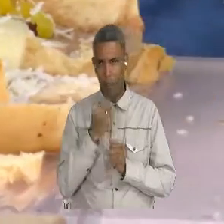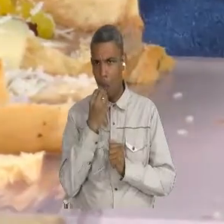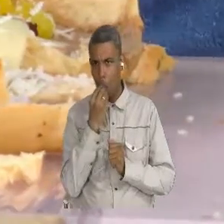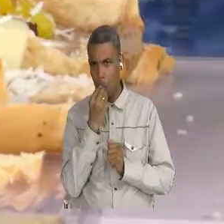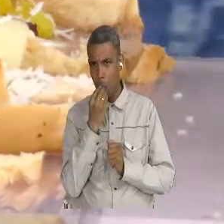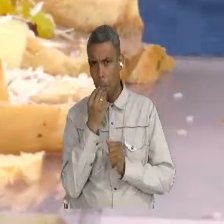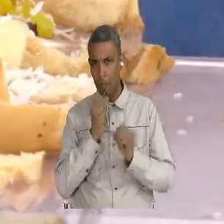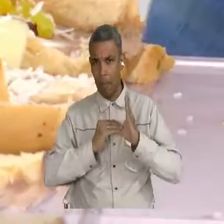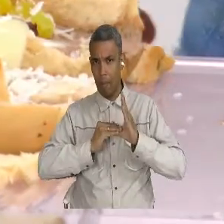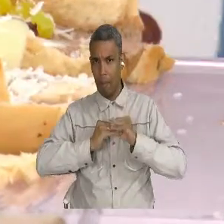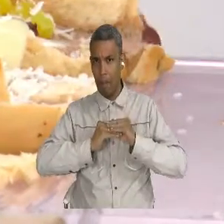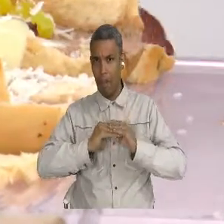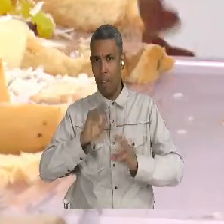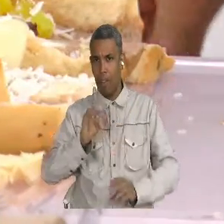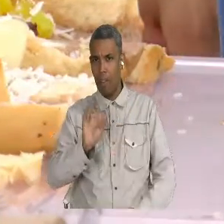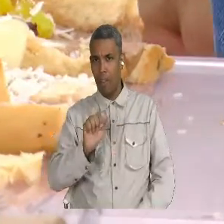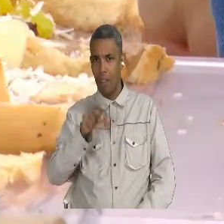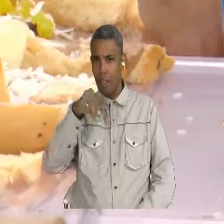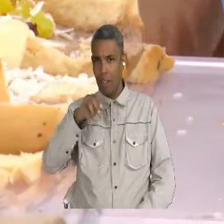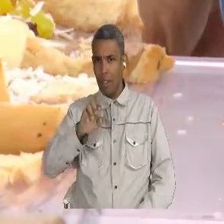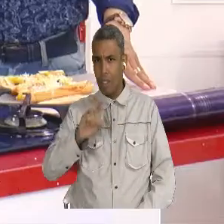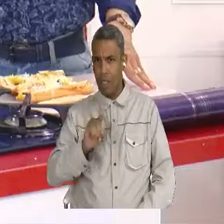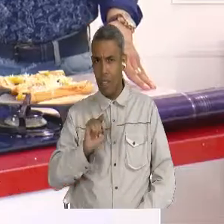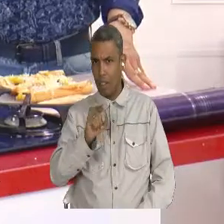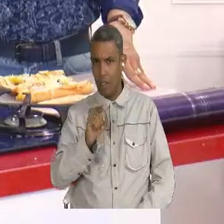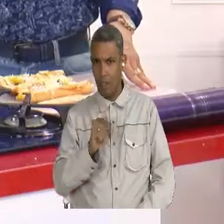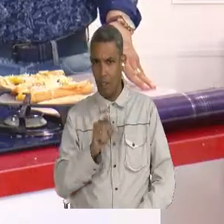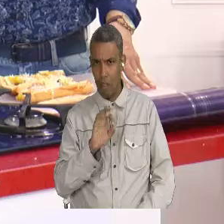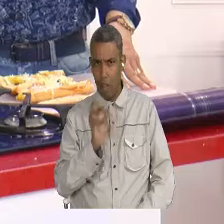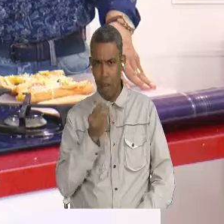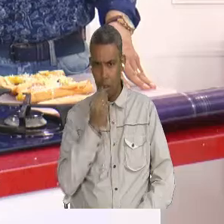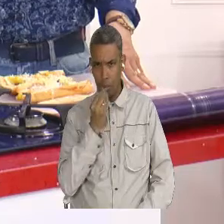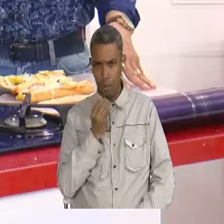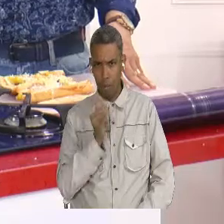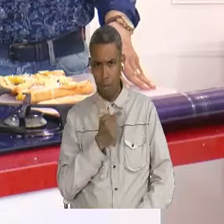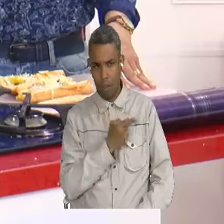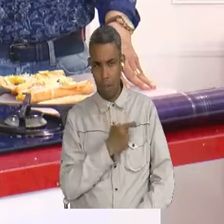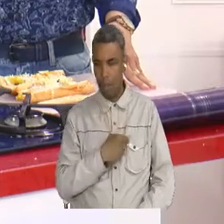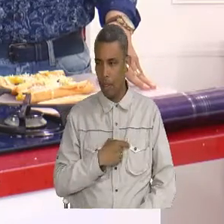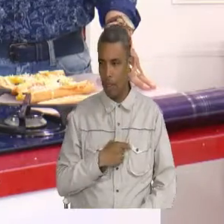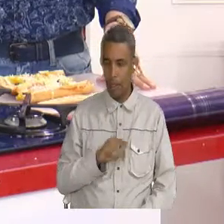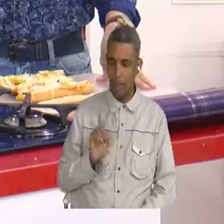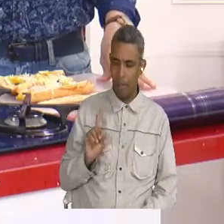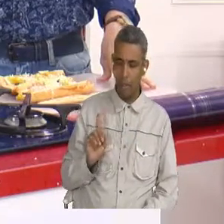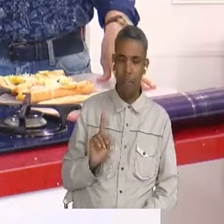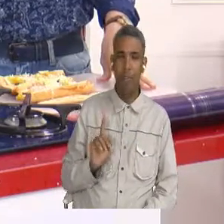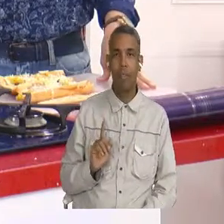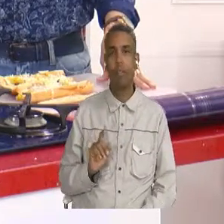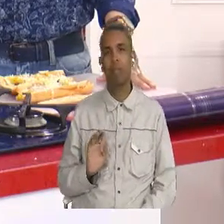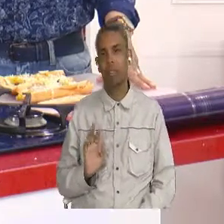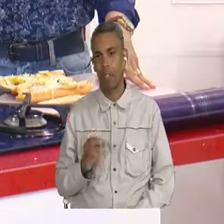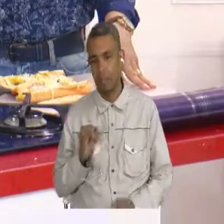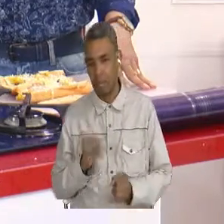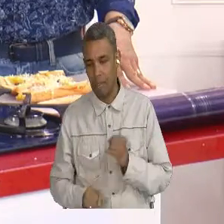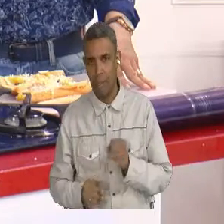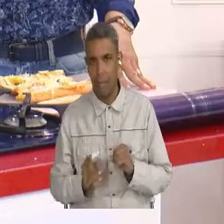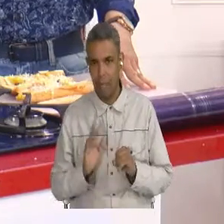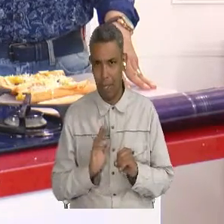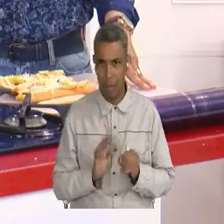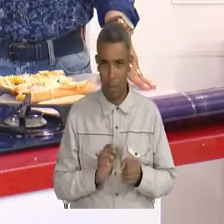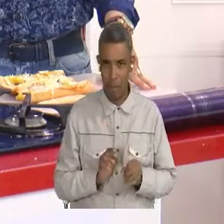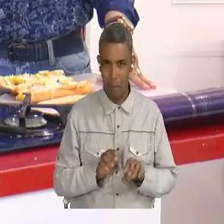danés. No, no lo he probado, no, señor. Bueno, entonces de pronto queda como una especie de pan danés, ya a la final. Faltaría la